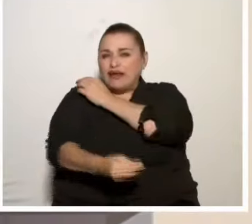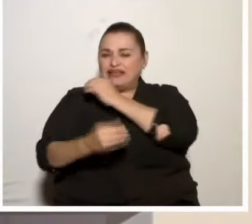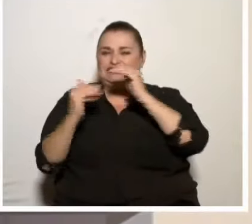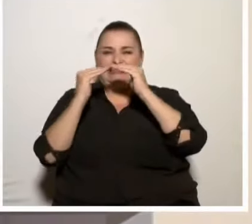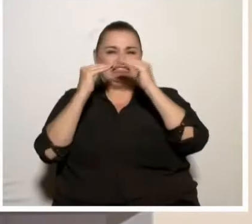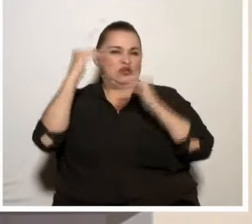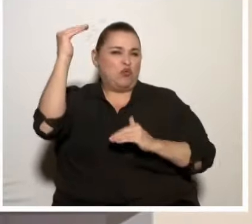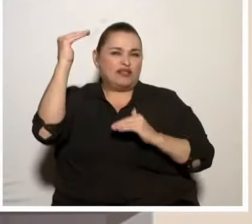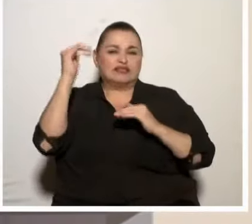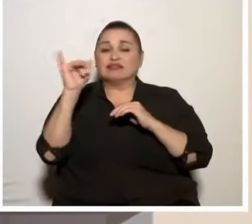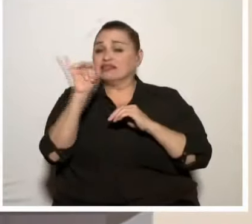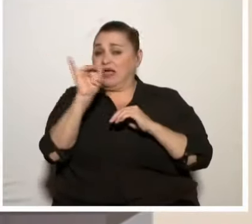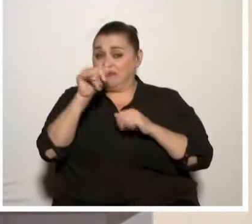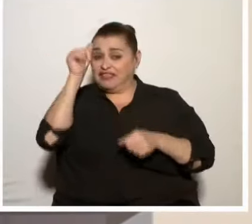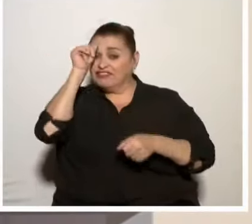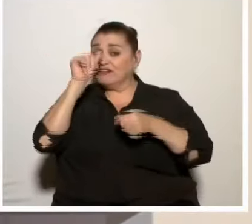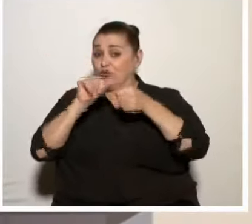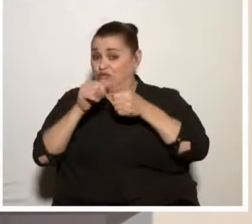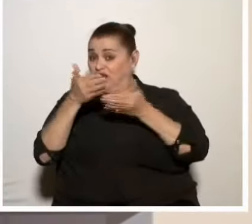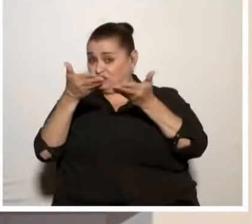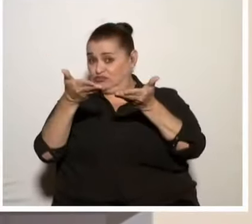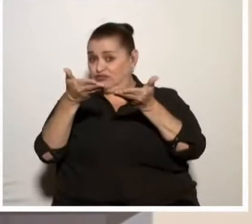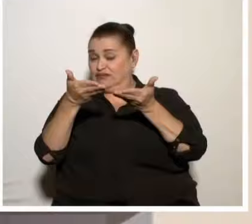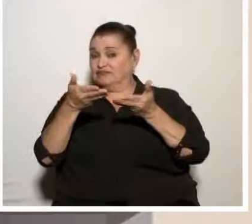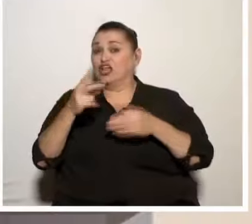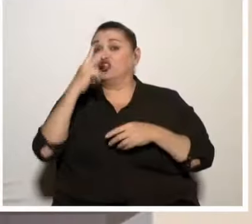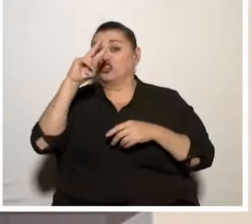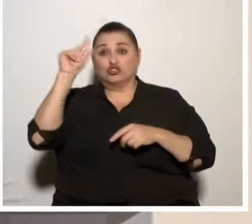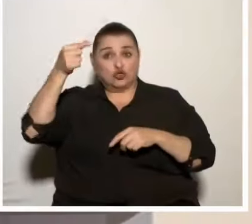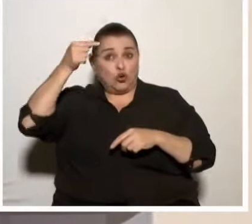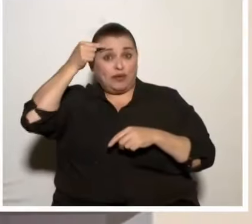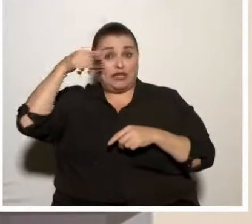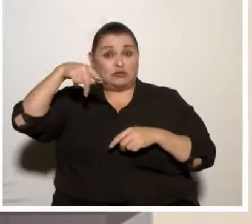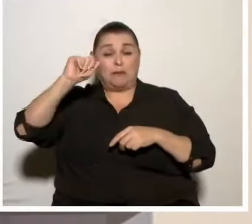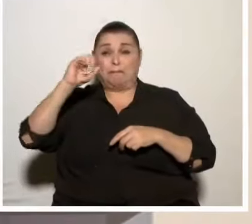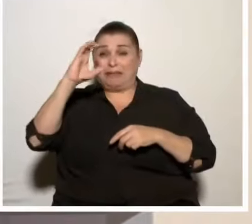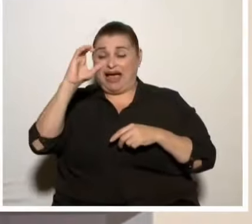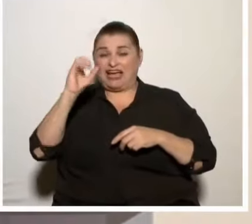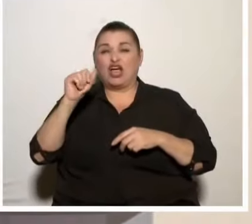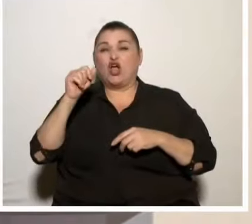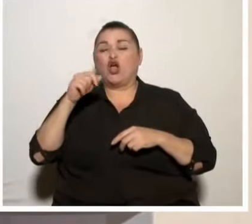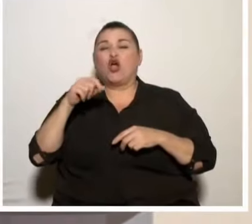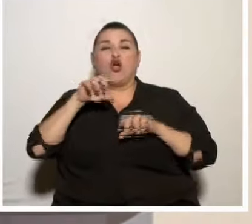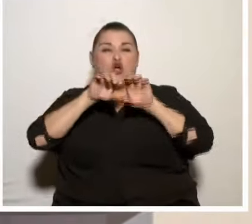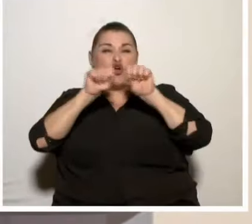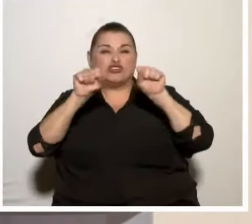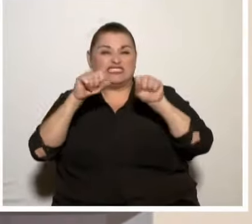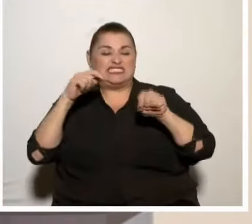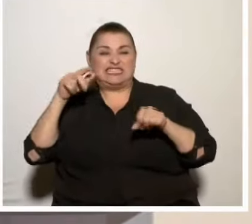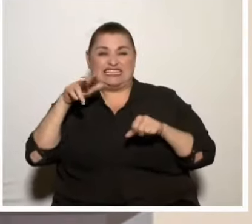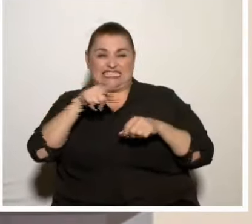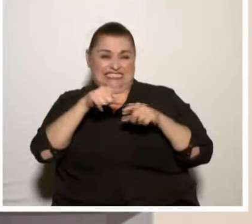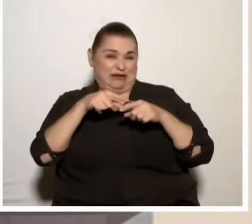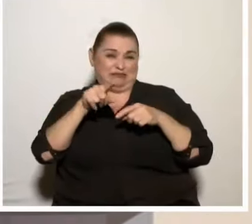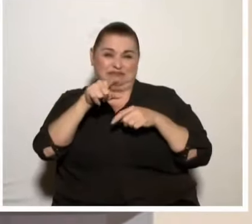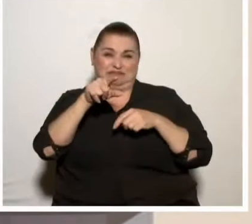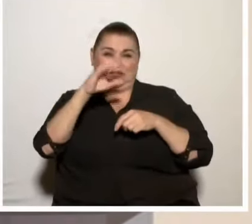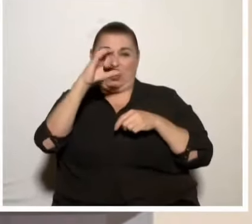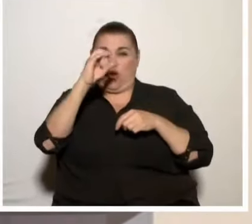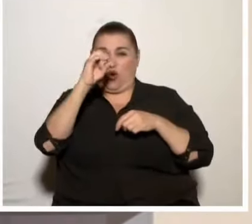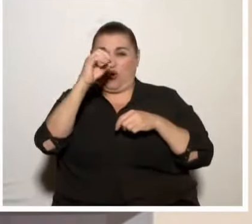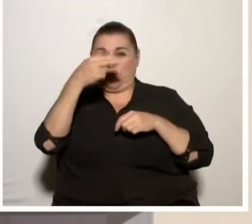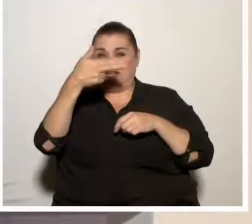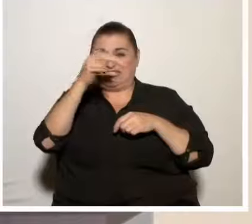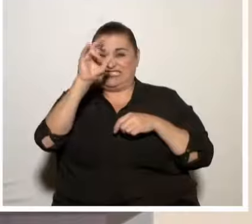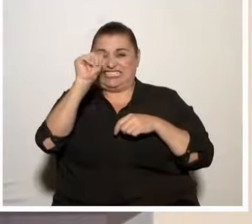también hay que recordarle que en 2 gobiernos del PAC, Cochinilla, Diamante, Azteca, Cementazo, entre otros,